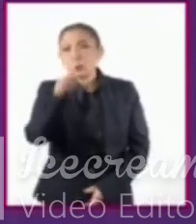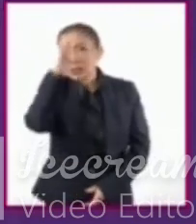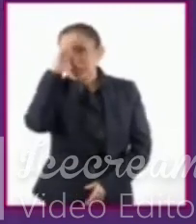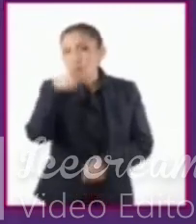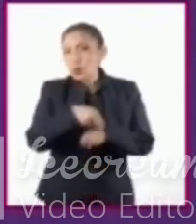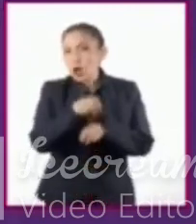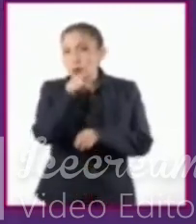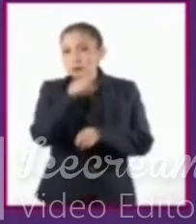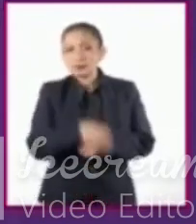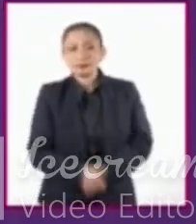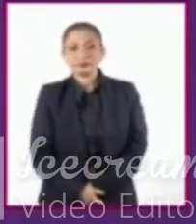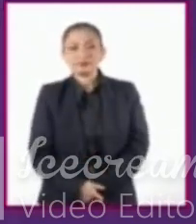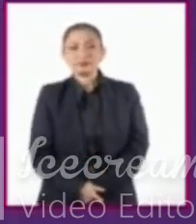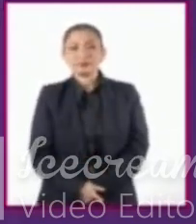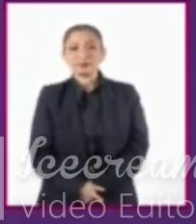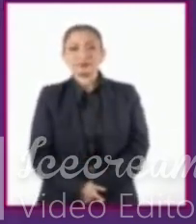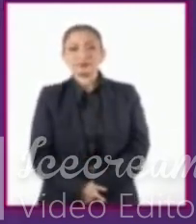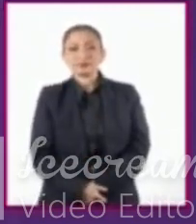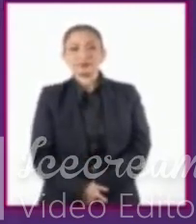número.